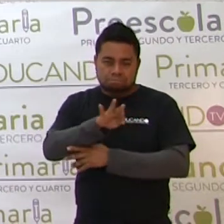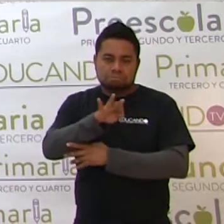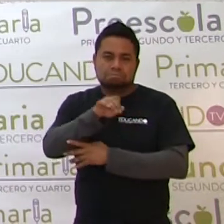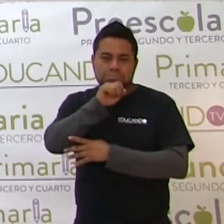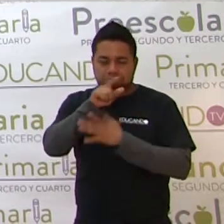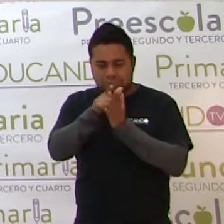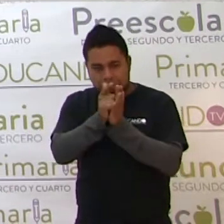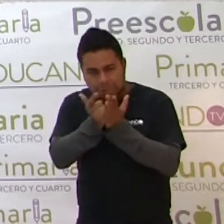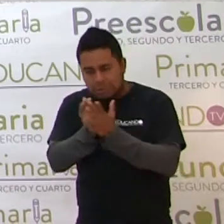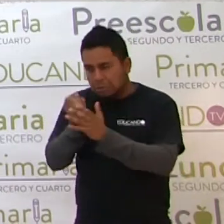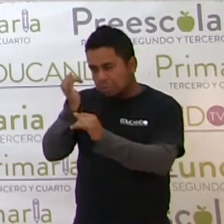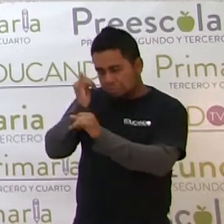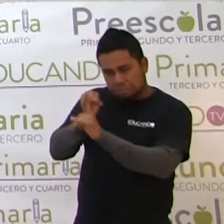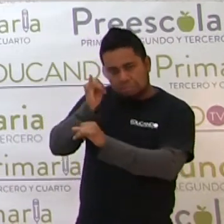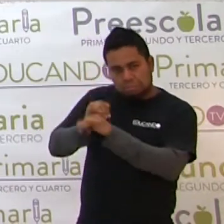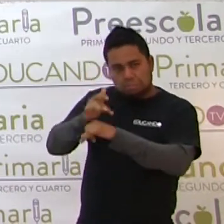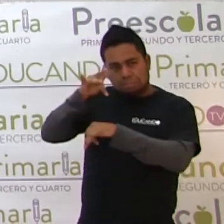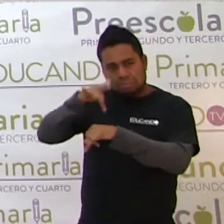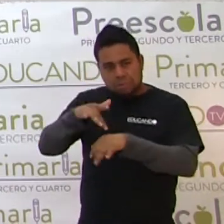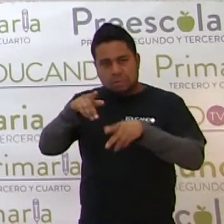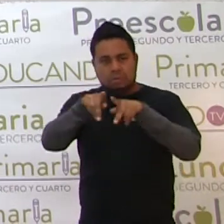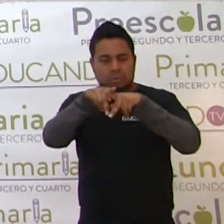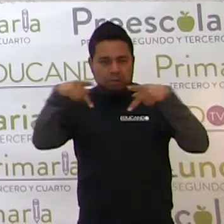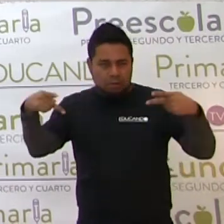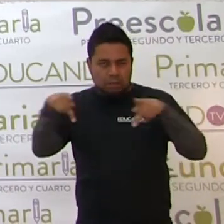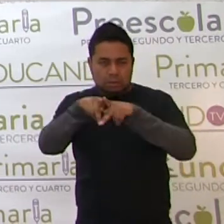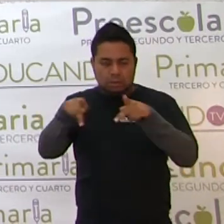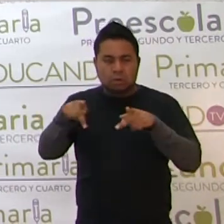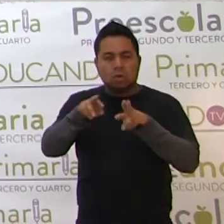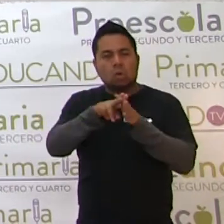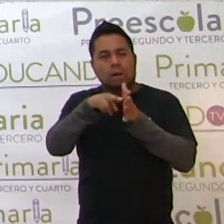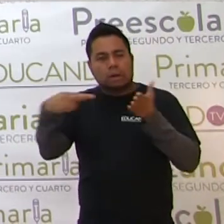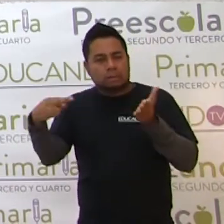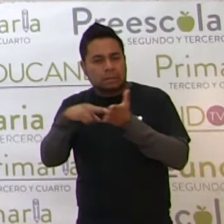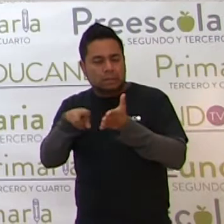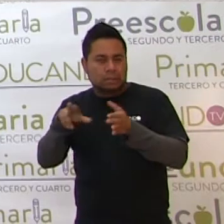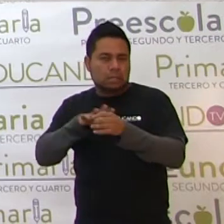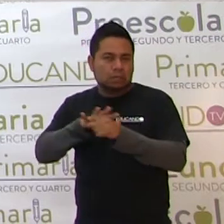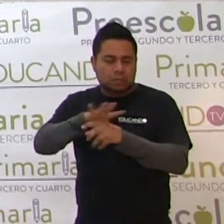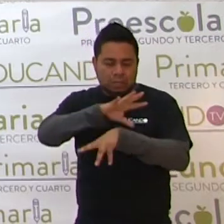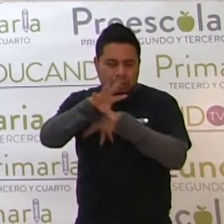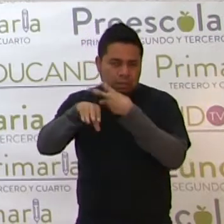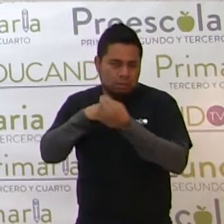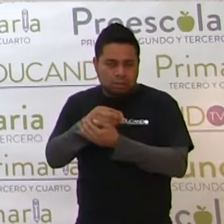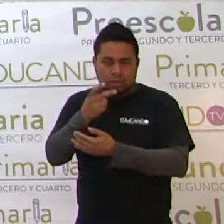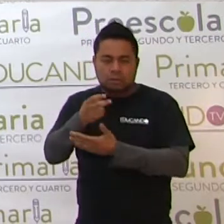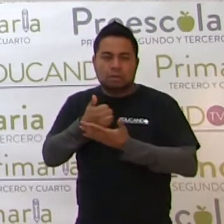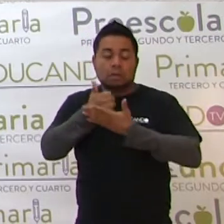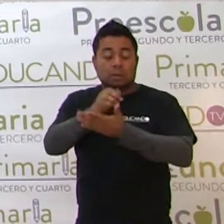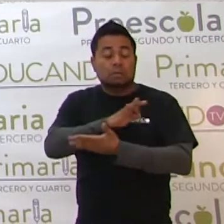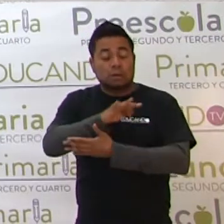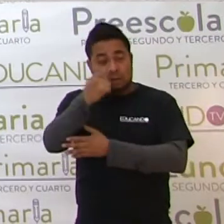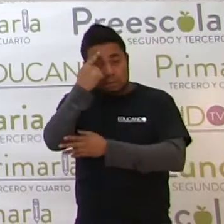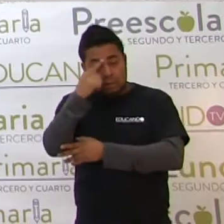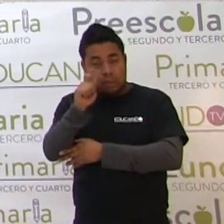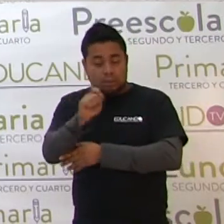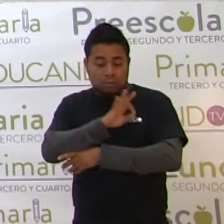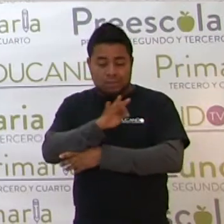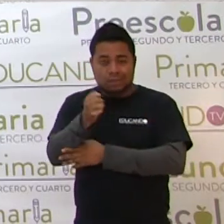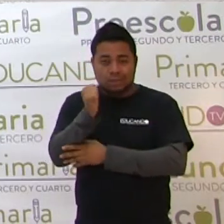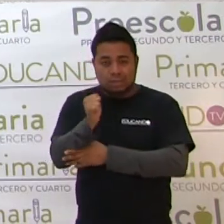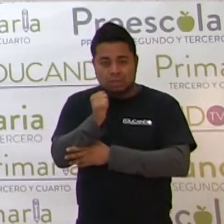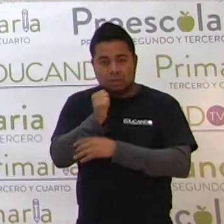libros, páginas web, periódicos, revistas, todos estos datos nos van a servir para que podamos reforzar